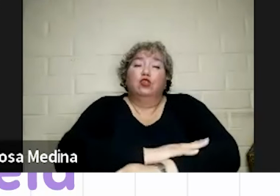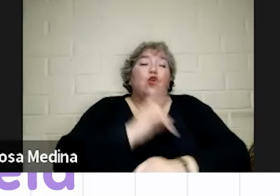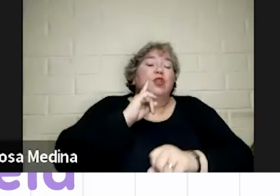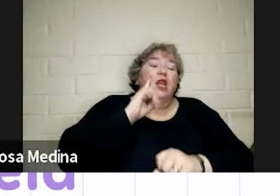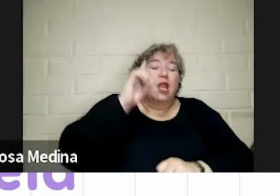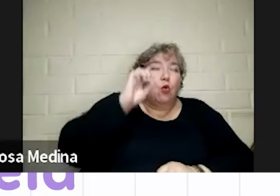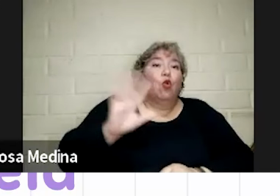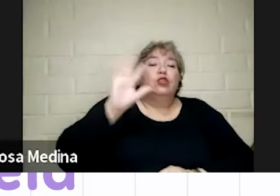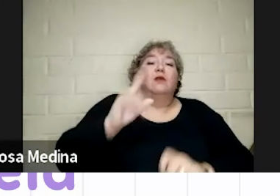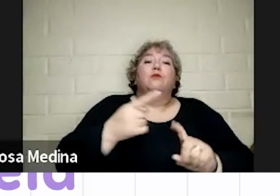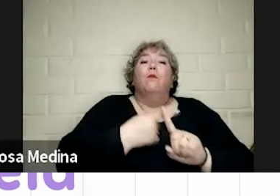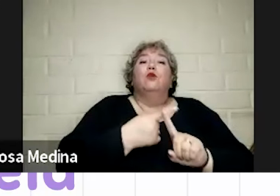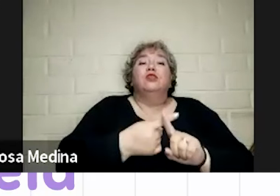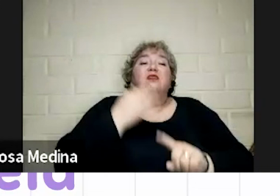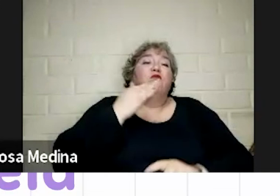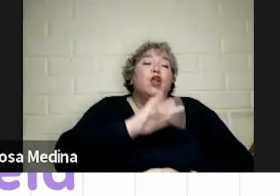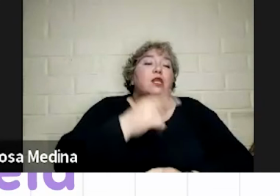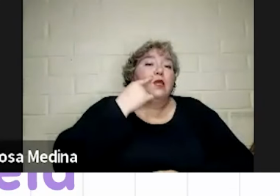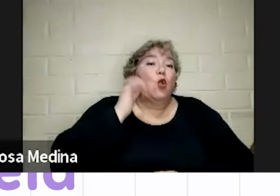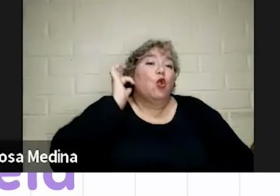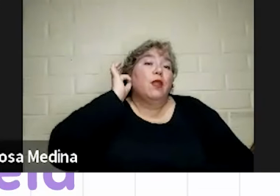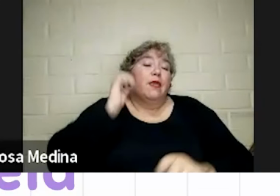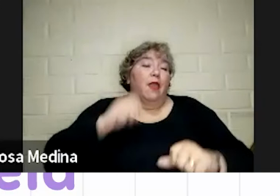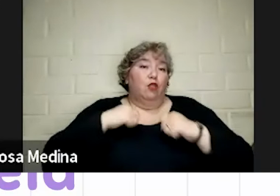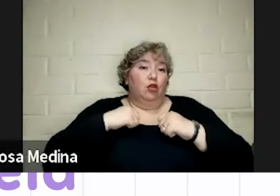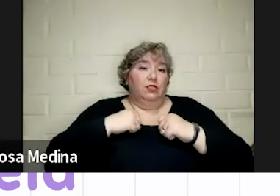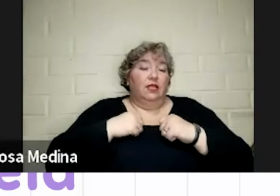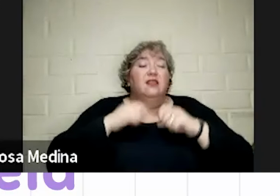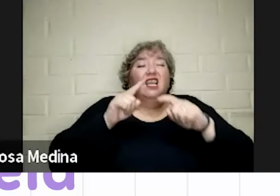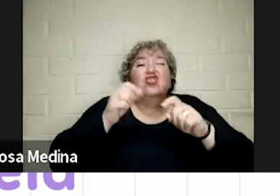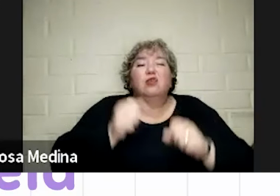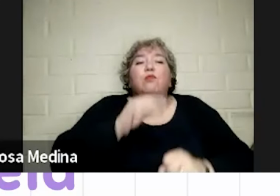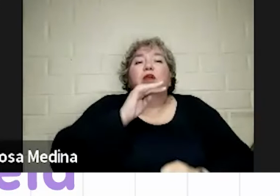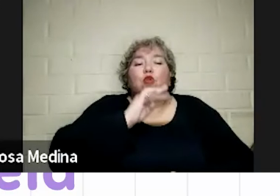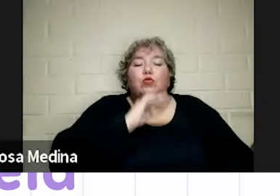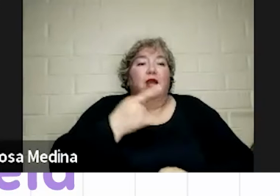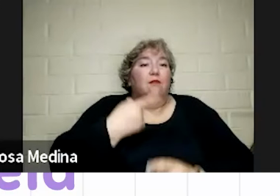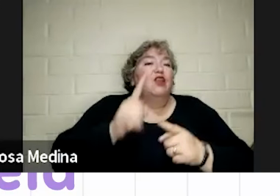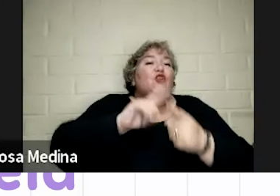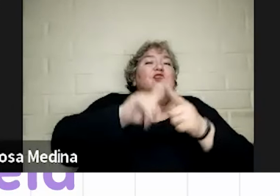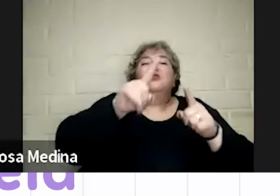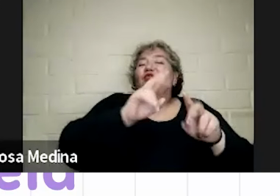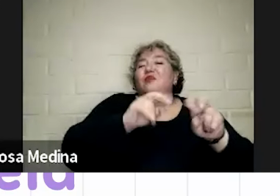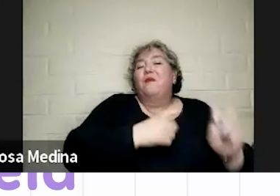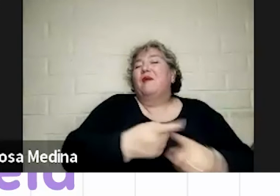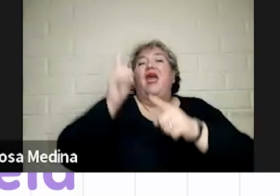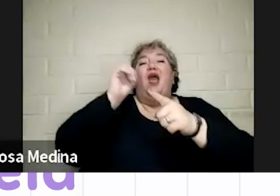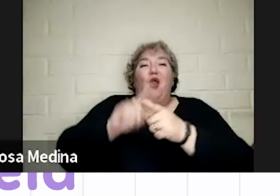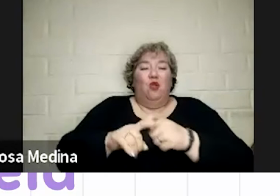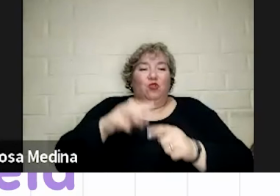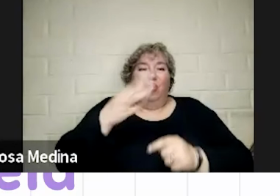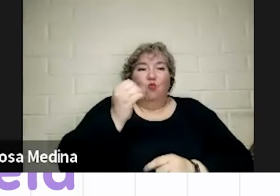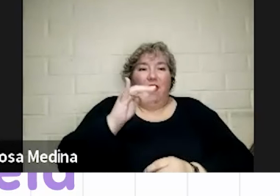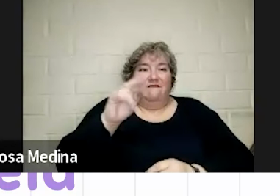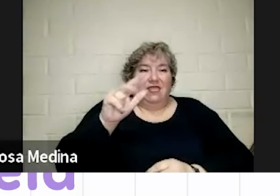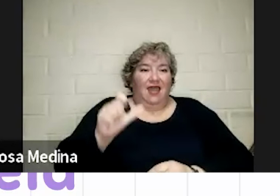y adolescentes. Así que se puede también utilizar, pero ya ese es tema para otro webinar completo. La